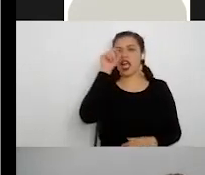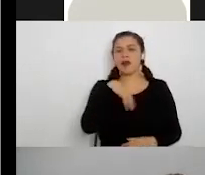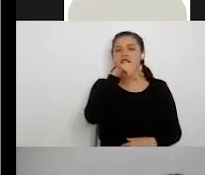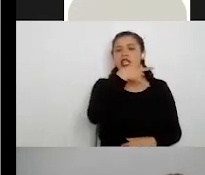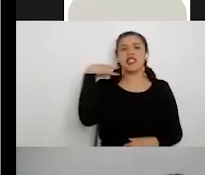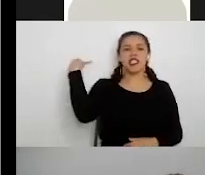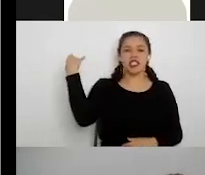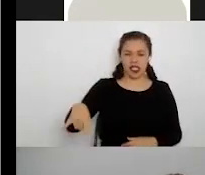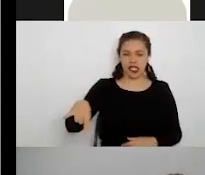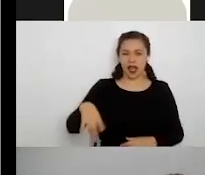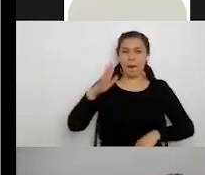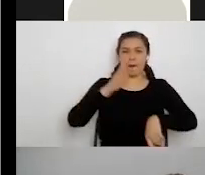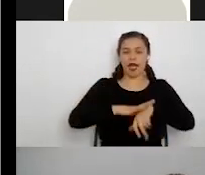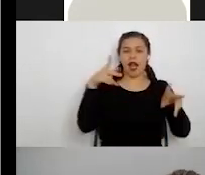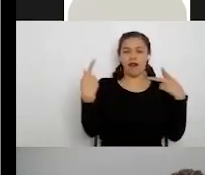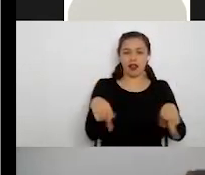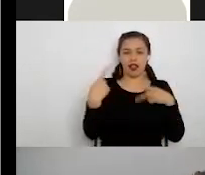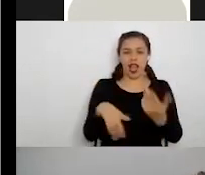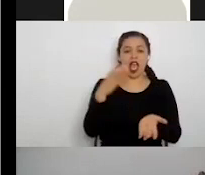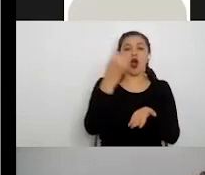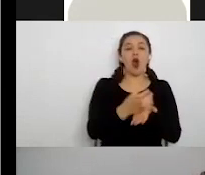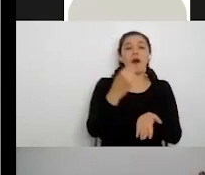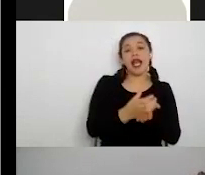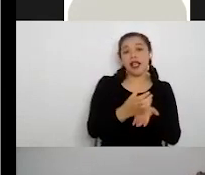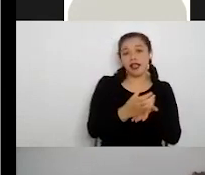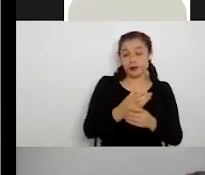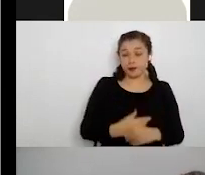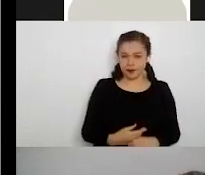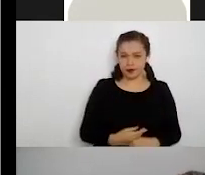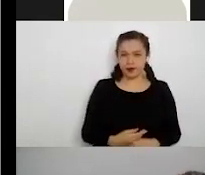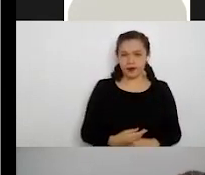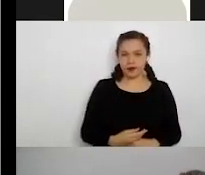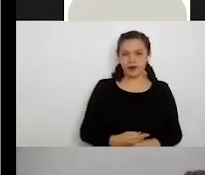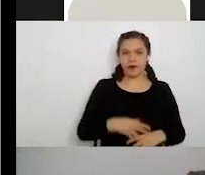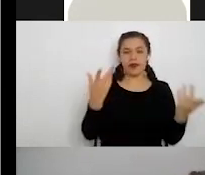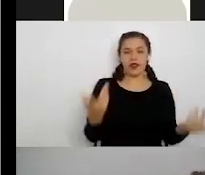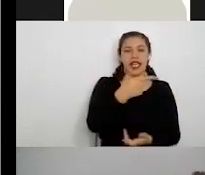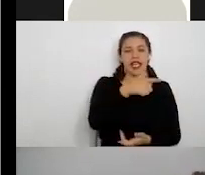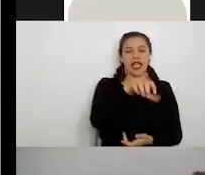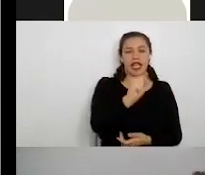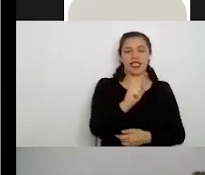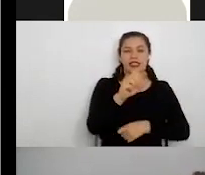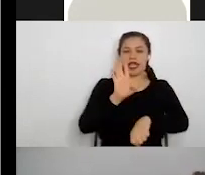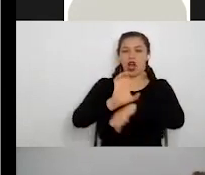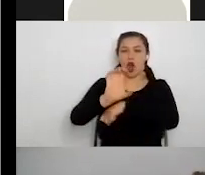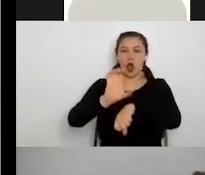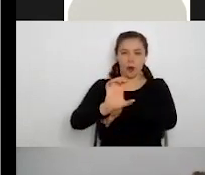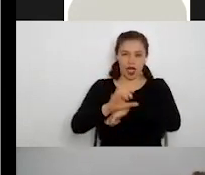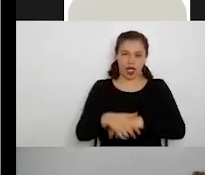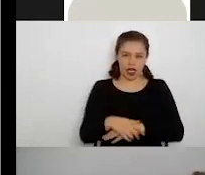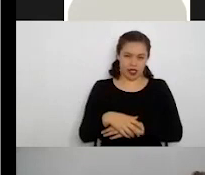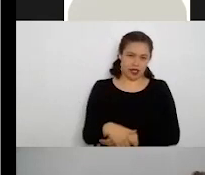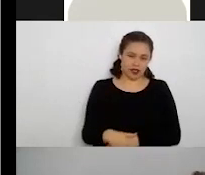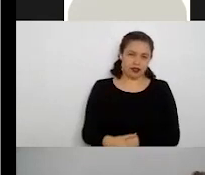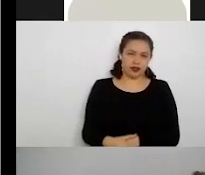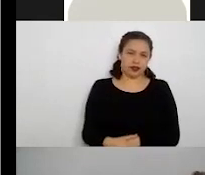que más exporta es cobre, y el caso de Colombia. Esto lo digo porque de repente